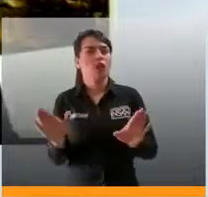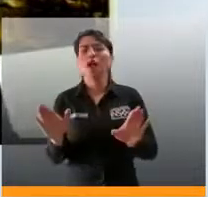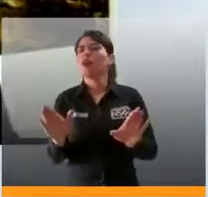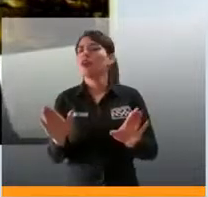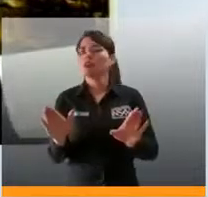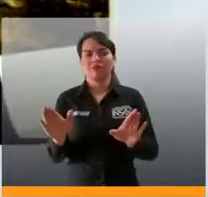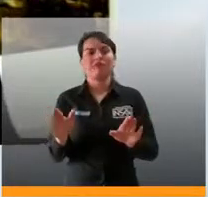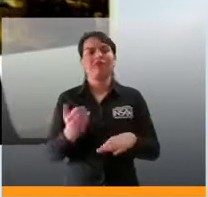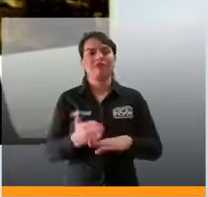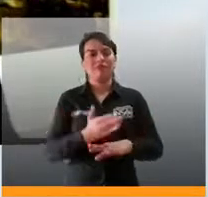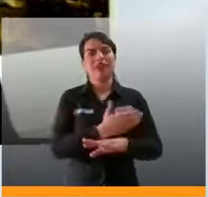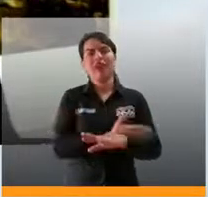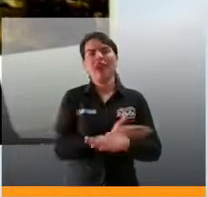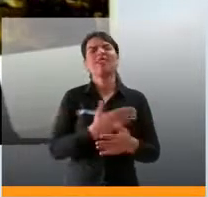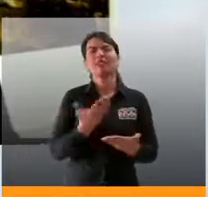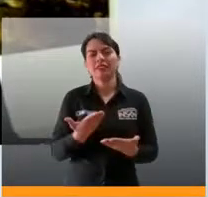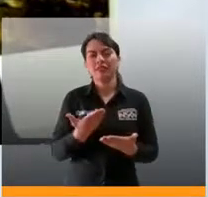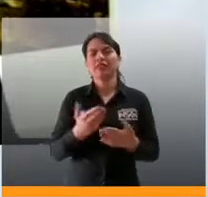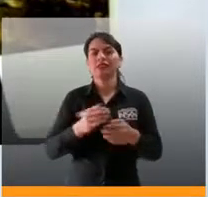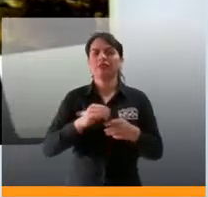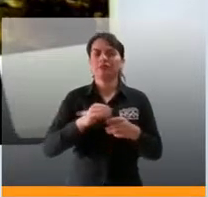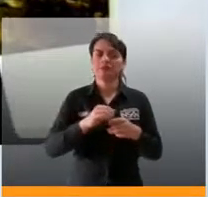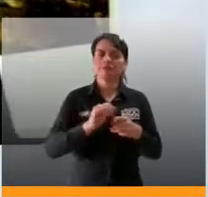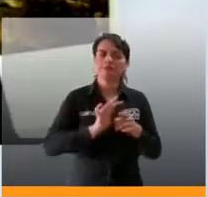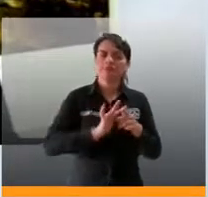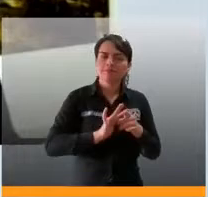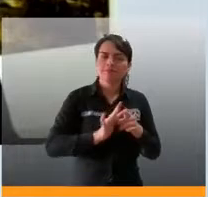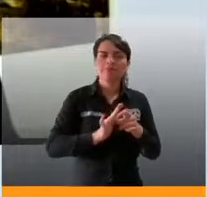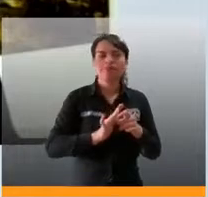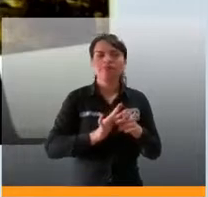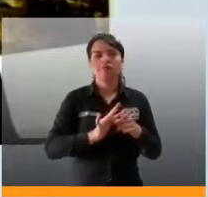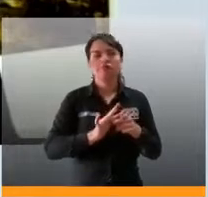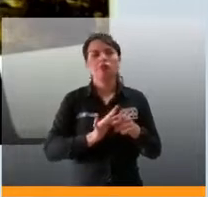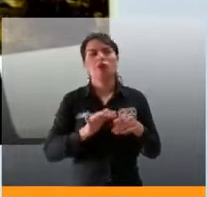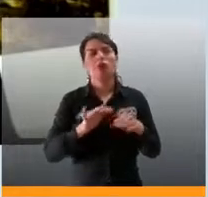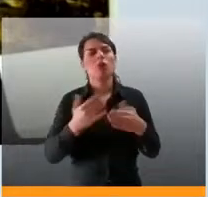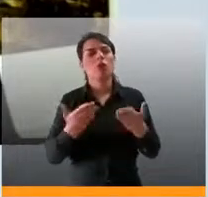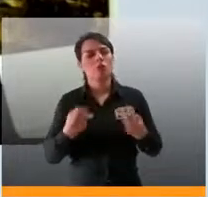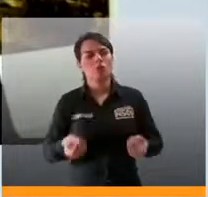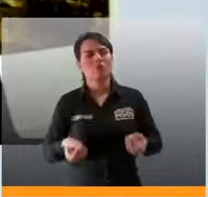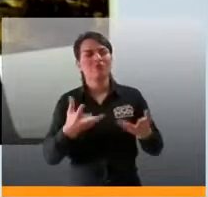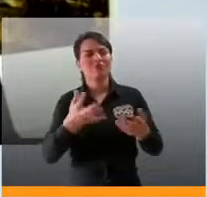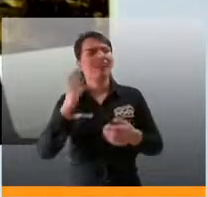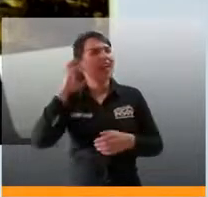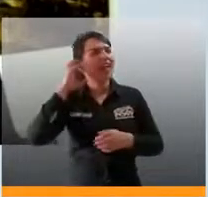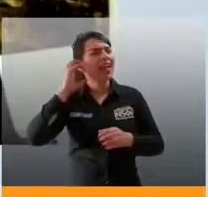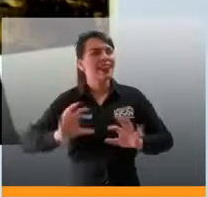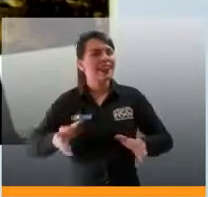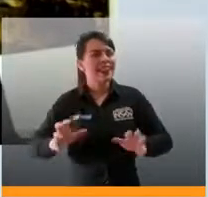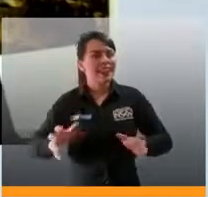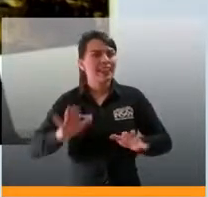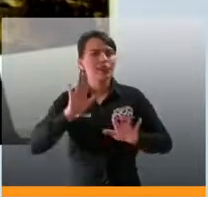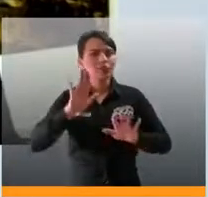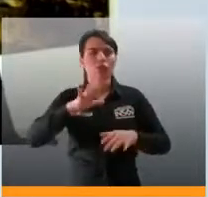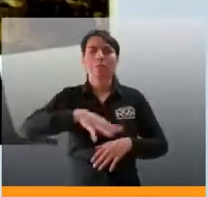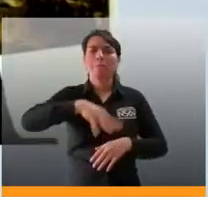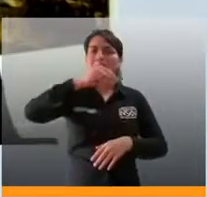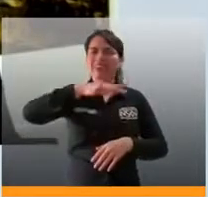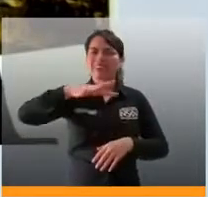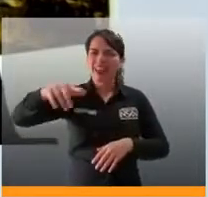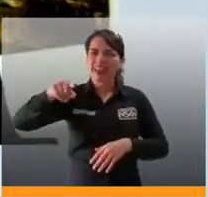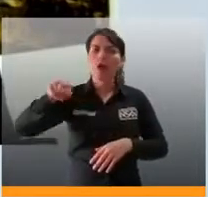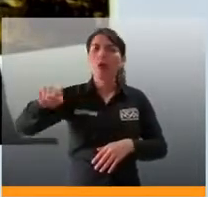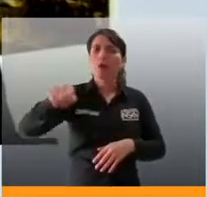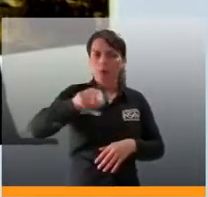tarea e implementamos UNIPAS Radiofónica, que fue utilizar la red de emisoras comunitarias del Magdalena Medio con